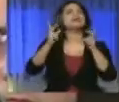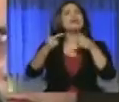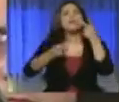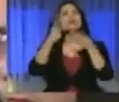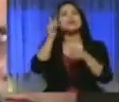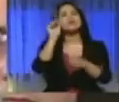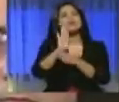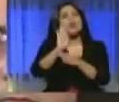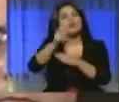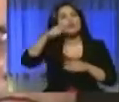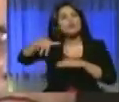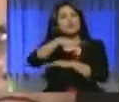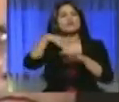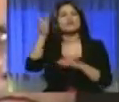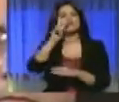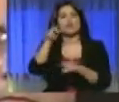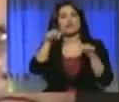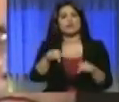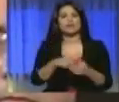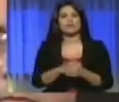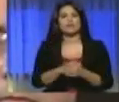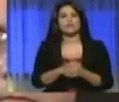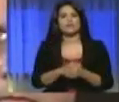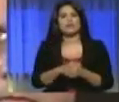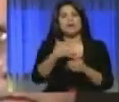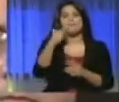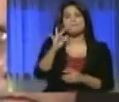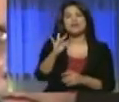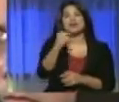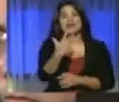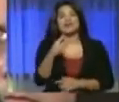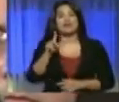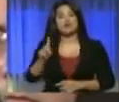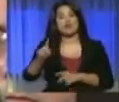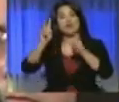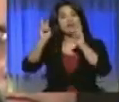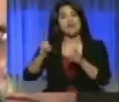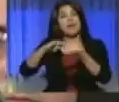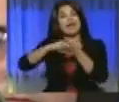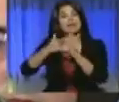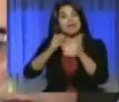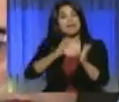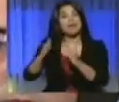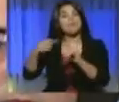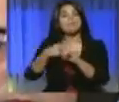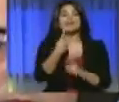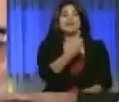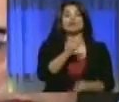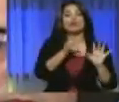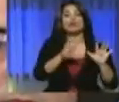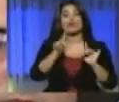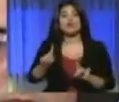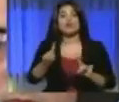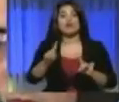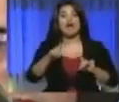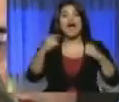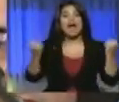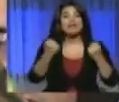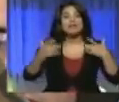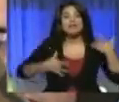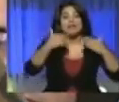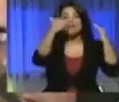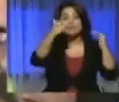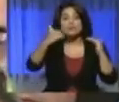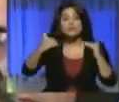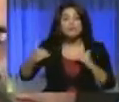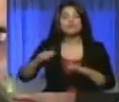país. 31 ejes estratégicos y 148 acciones programáticas. Estamos también, como usted lo